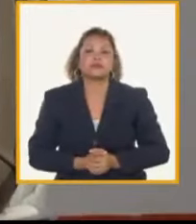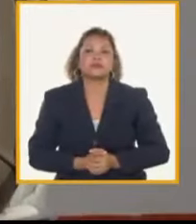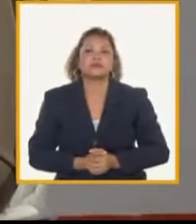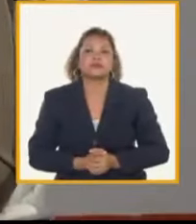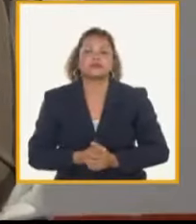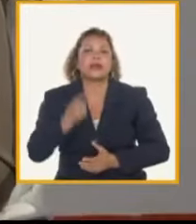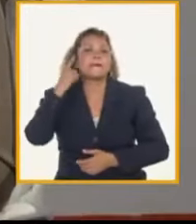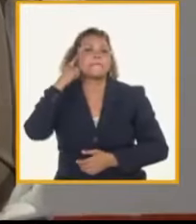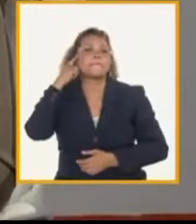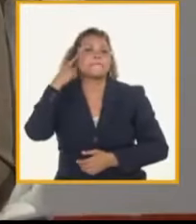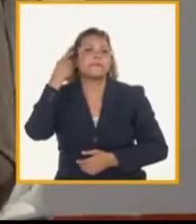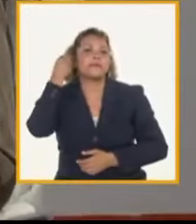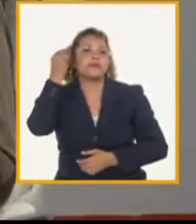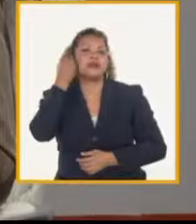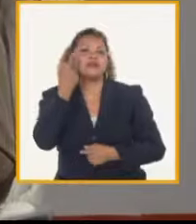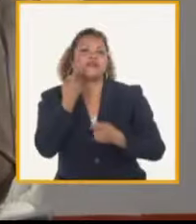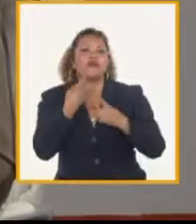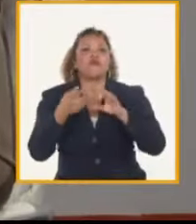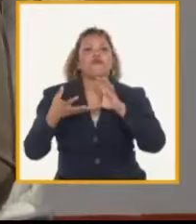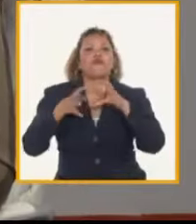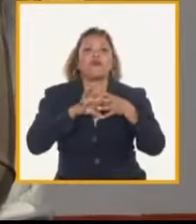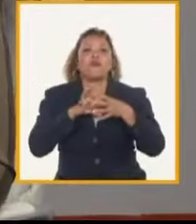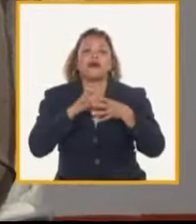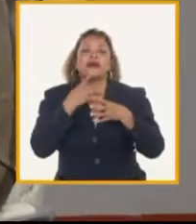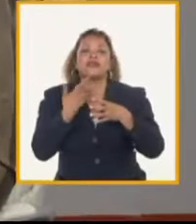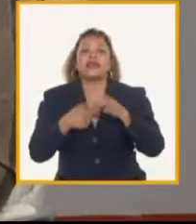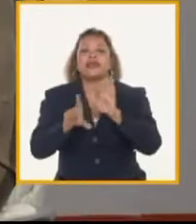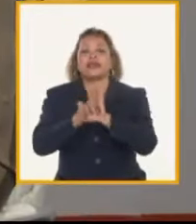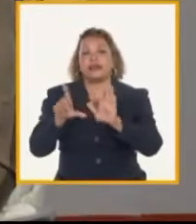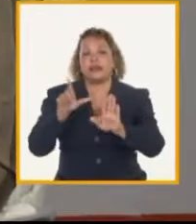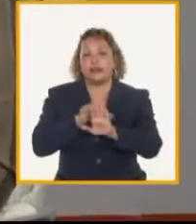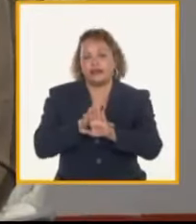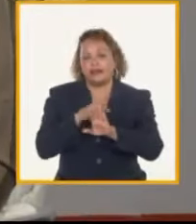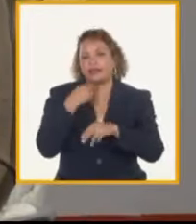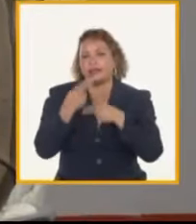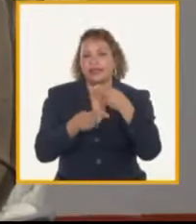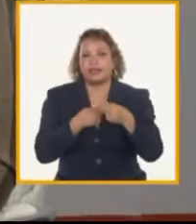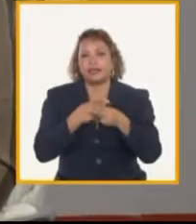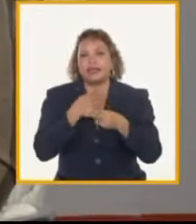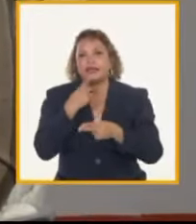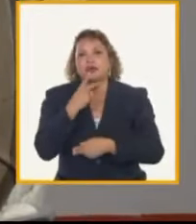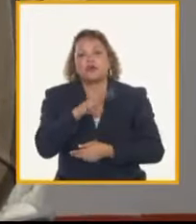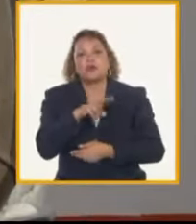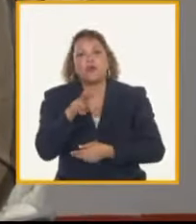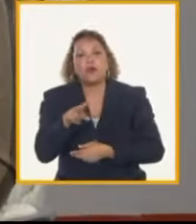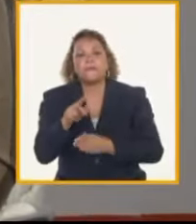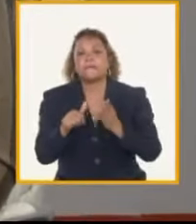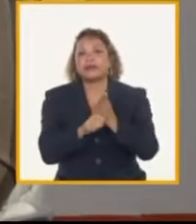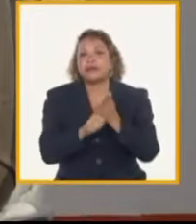Ahora lo que hacemos es gestionar pasaje con antelación,